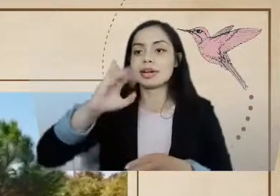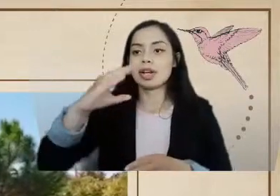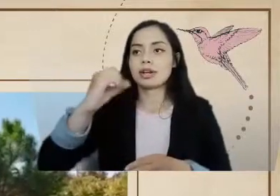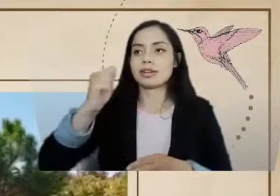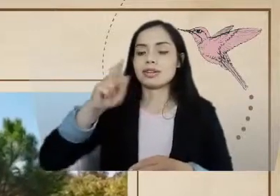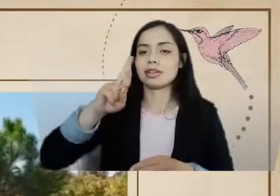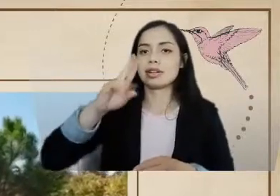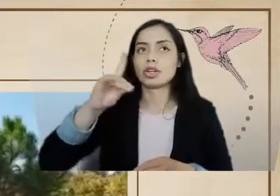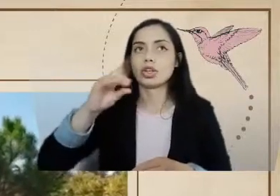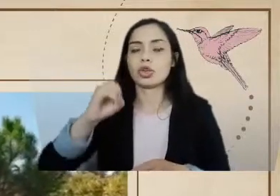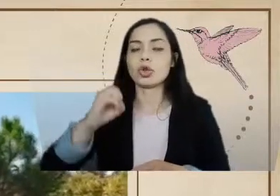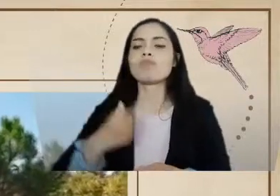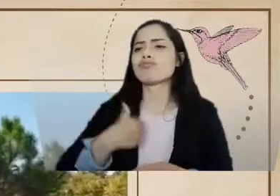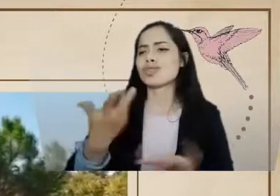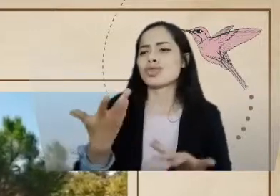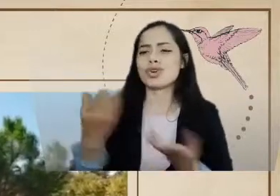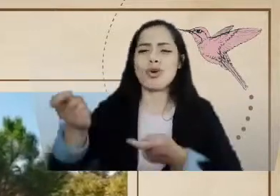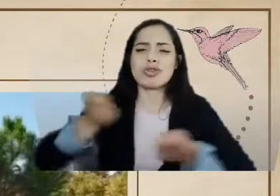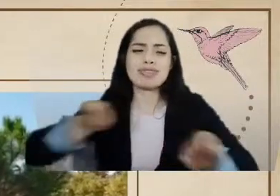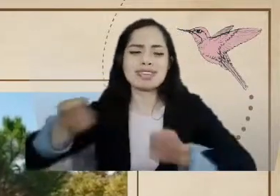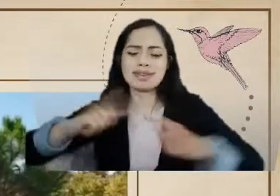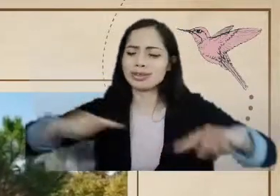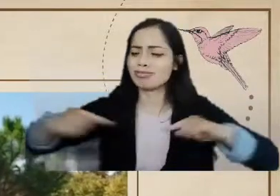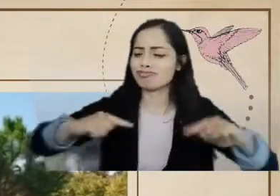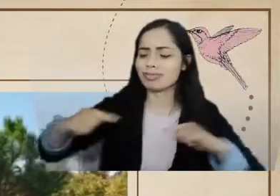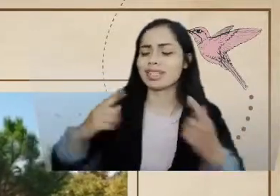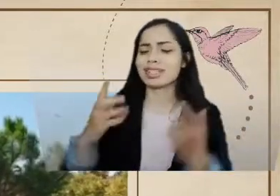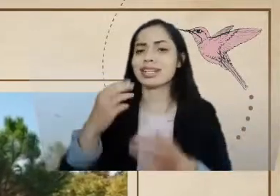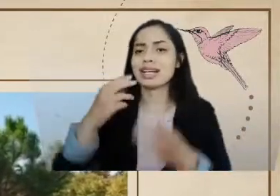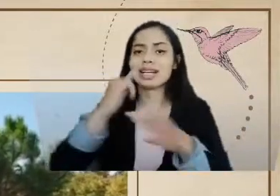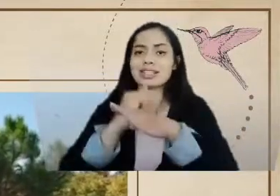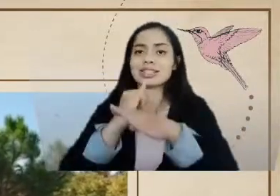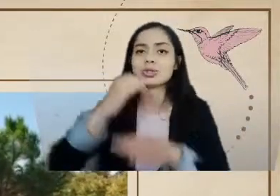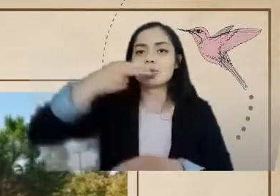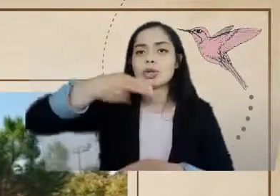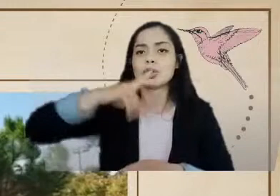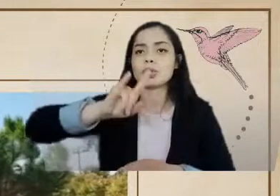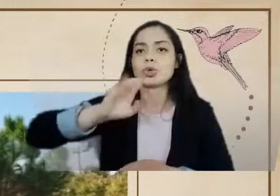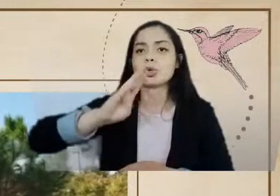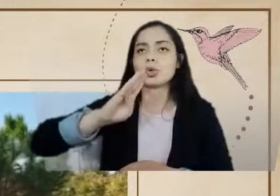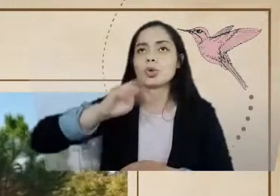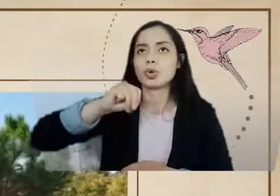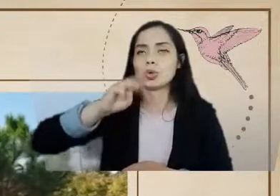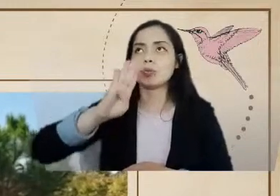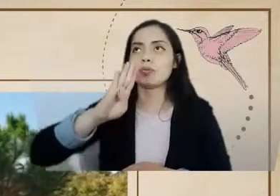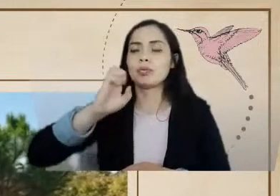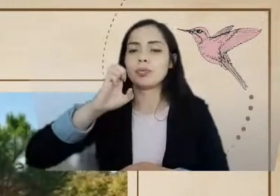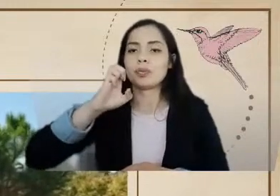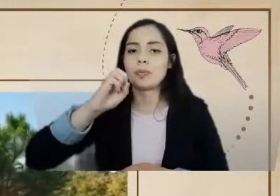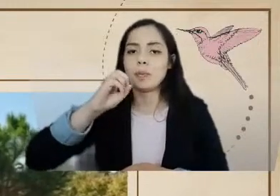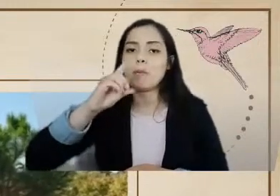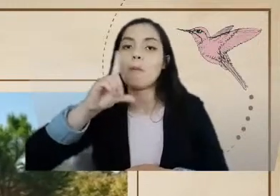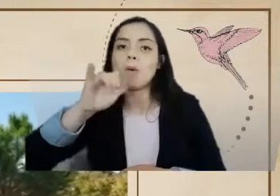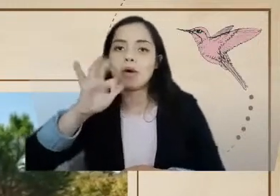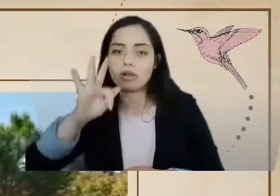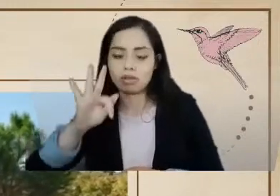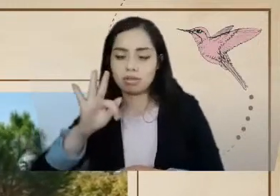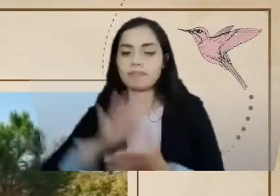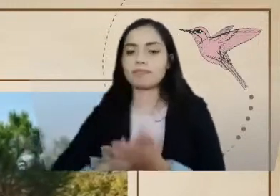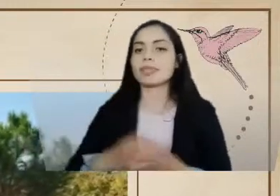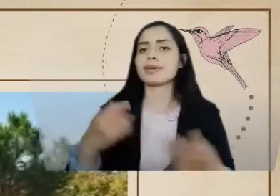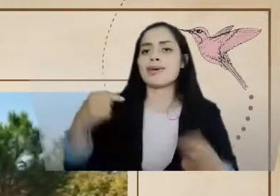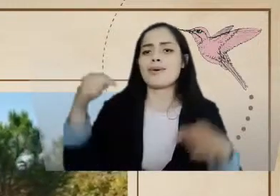un momento muy especial el lanzamiento de nuestro documental de Alas, Cantos y Colores, una